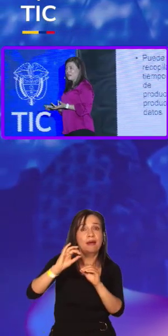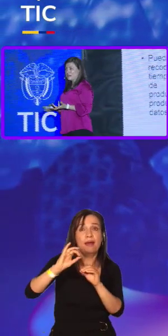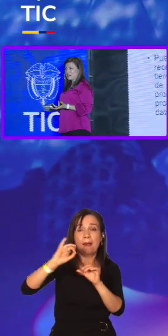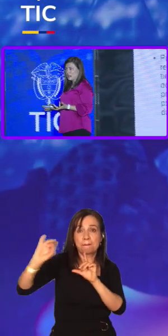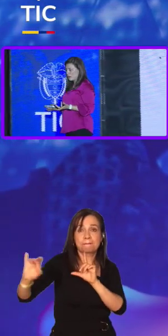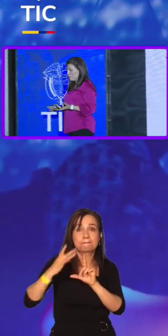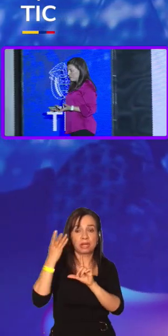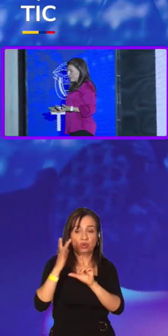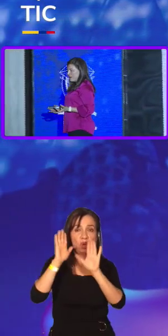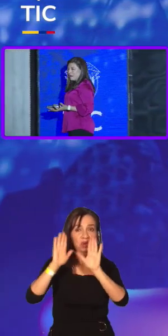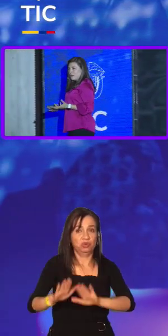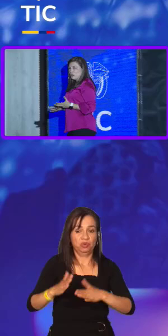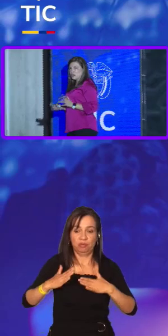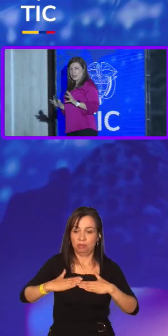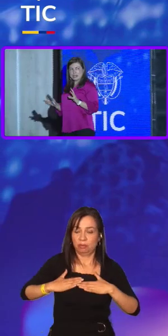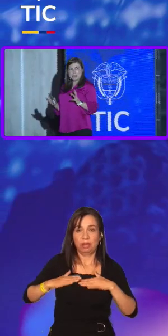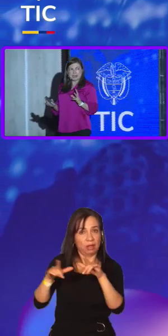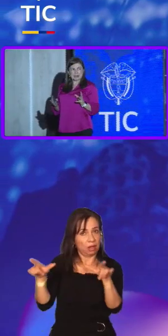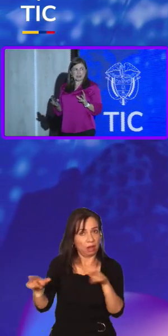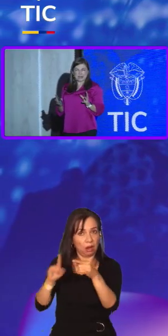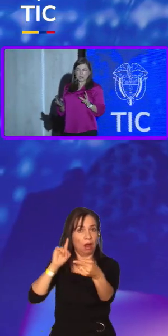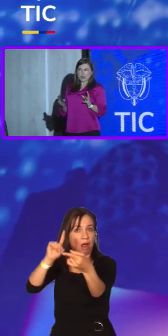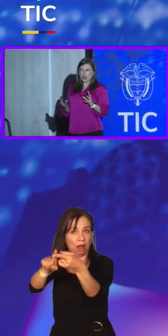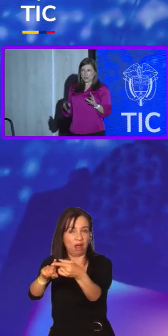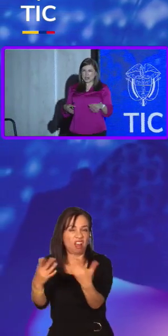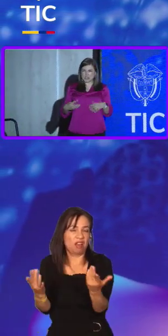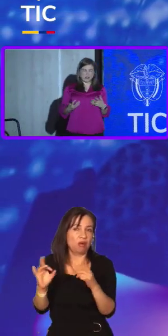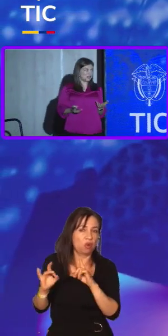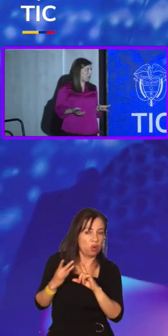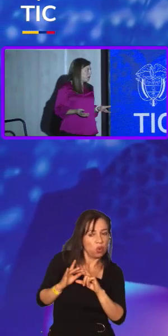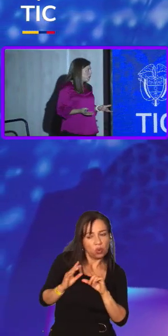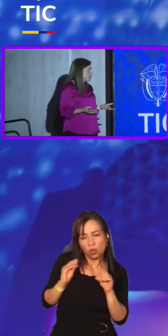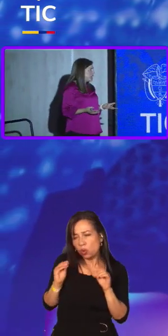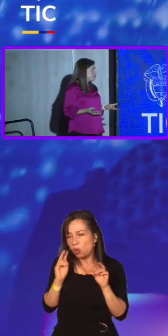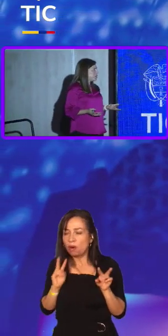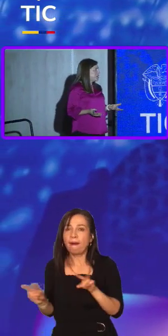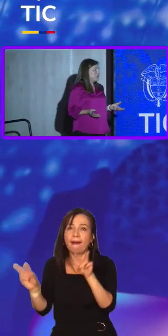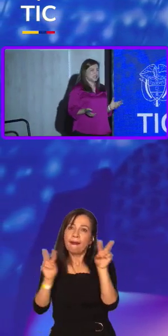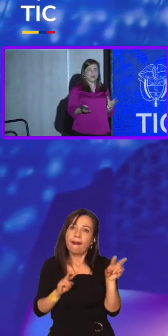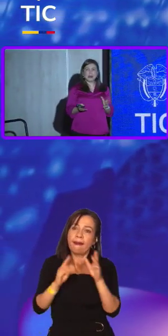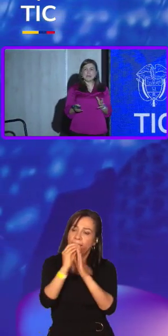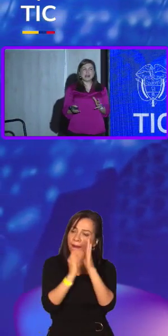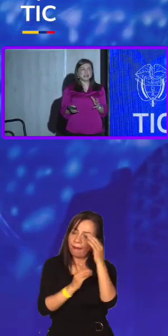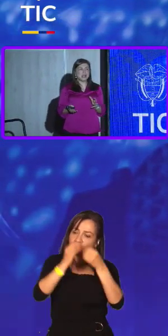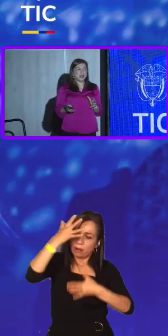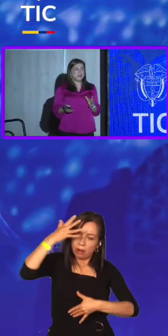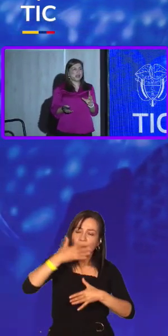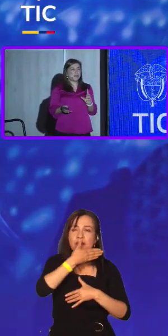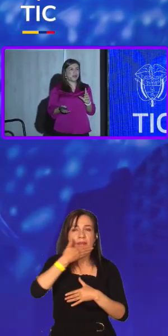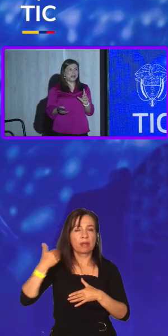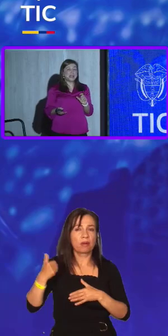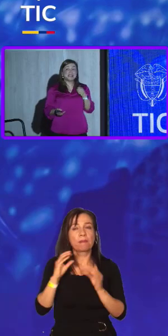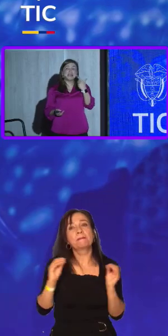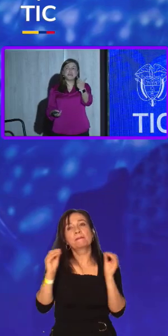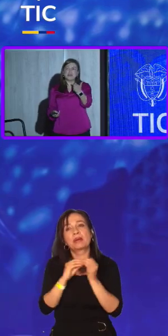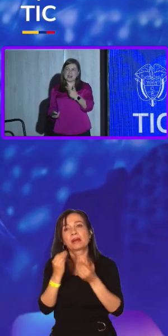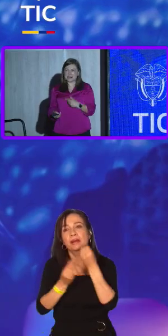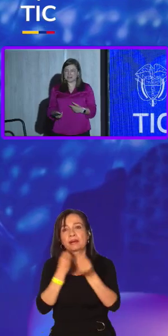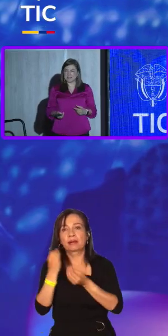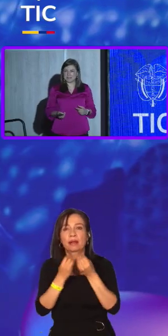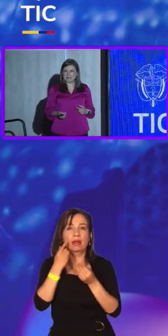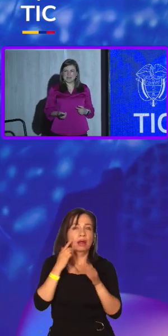virtual de mi destino. No solamente para entender mejor, para visualizar mejor los datos, sino además para